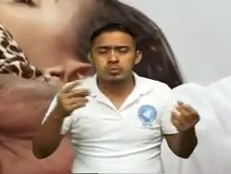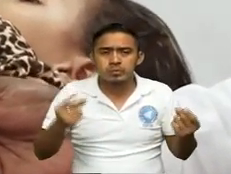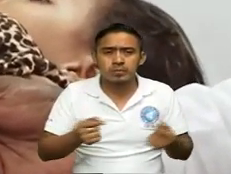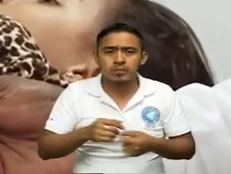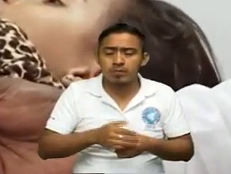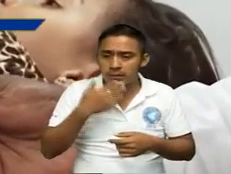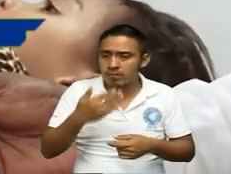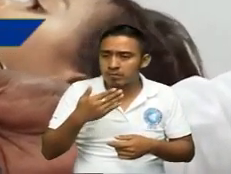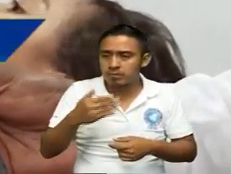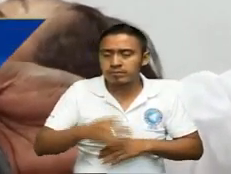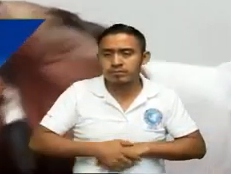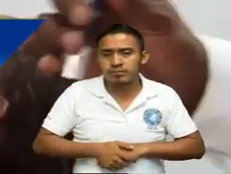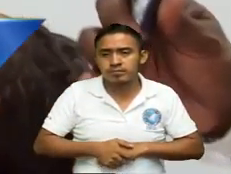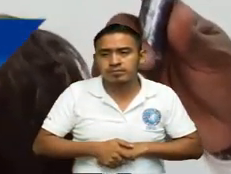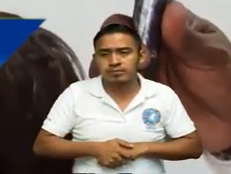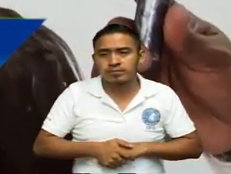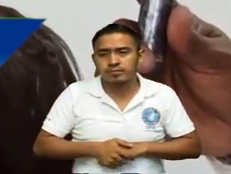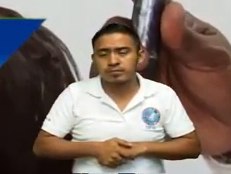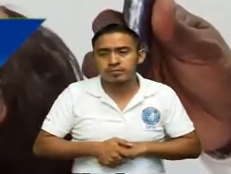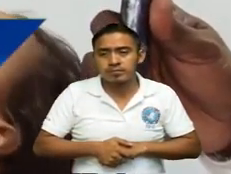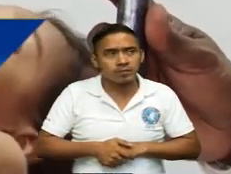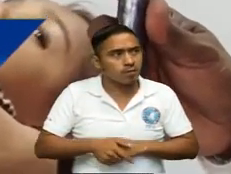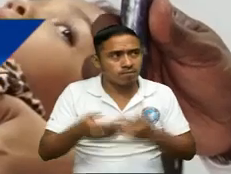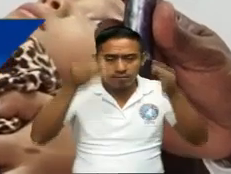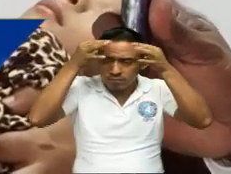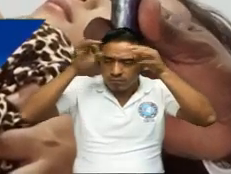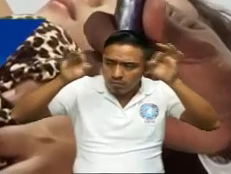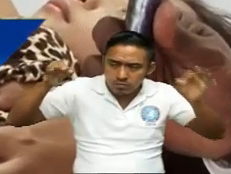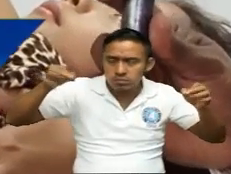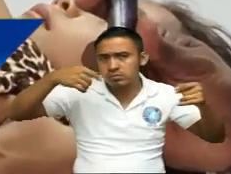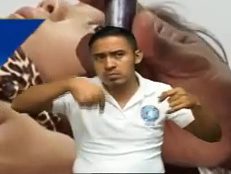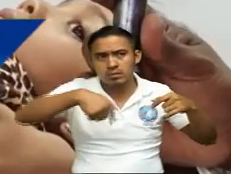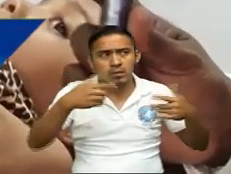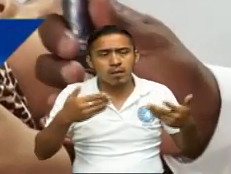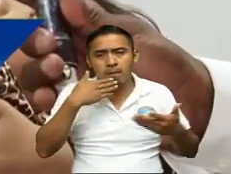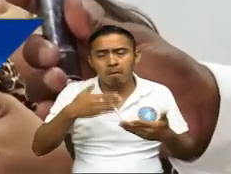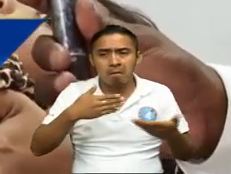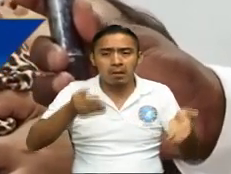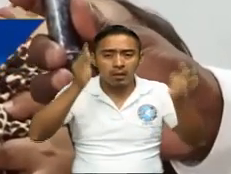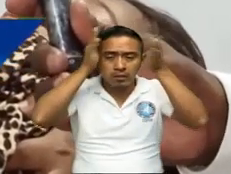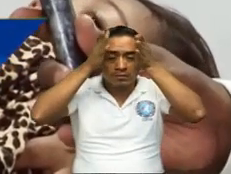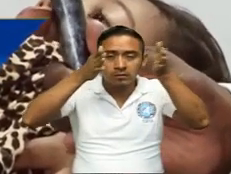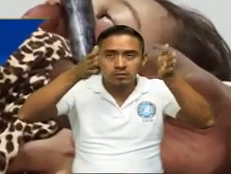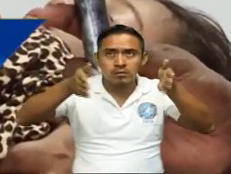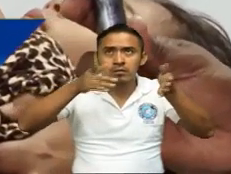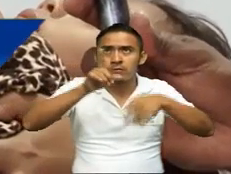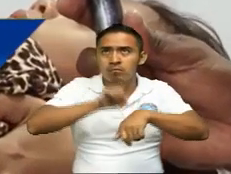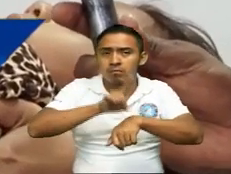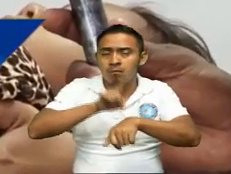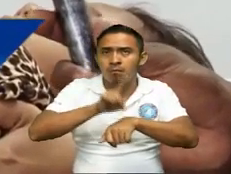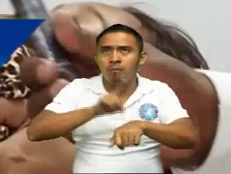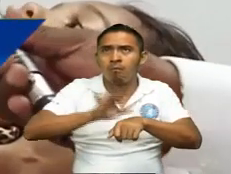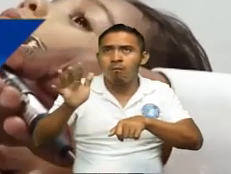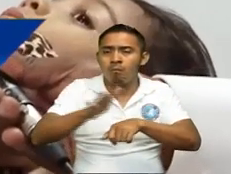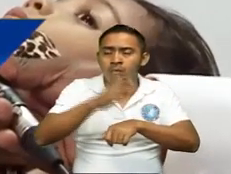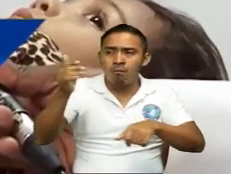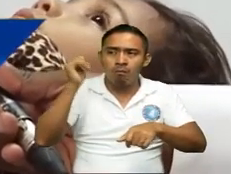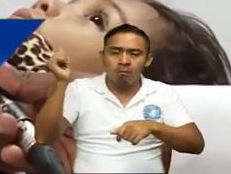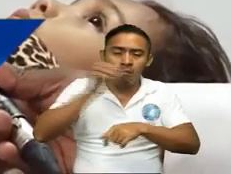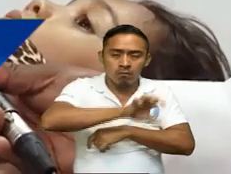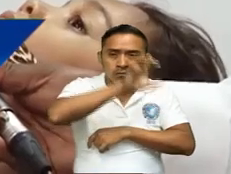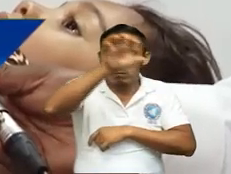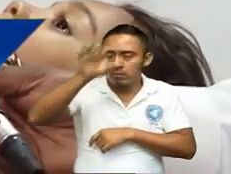la atención. Sí. Es muy famoso porque precisamente dan buena atención. Hay médicos, vienen de todos los departamentos. Sí,